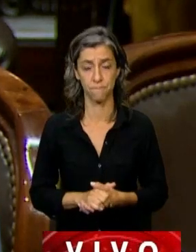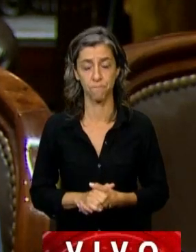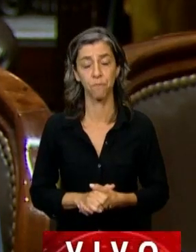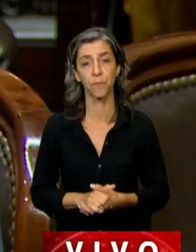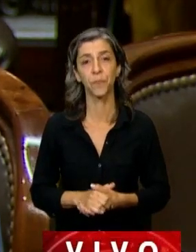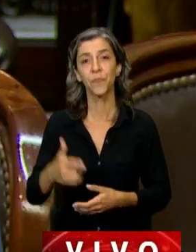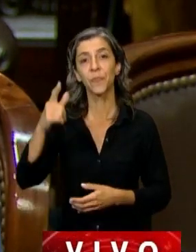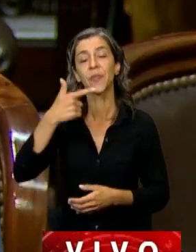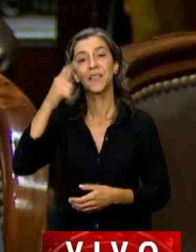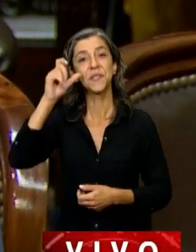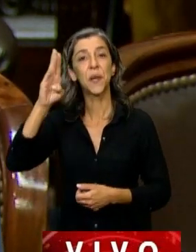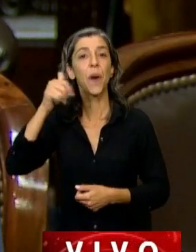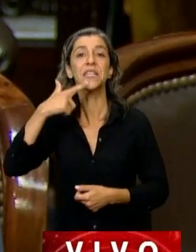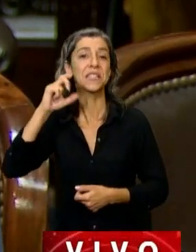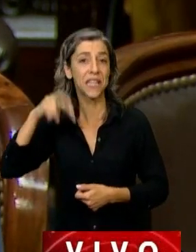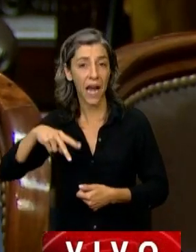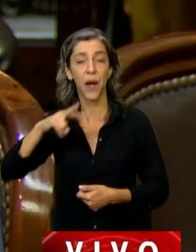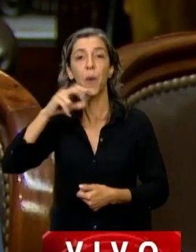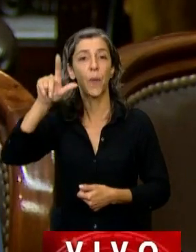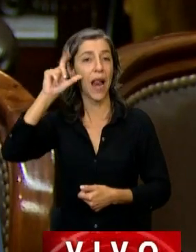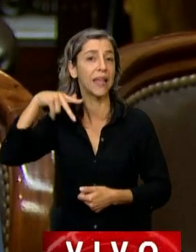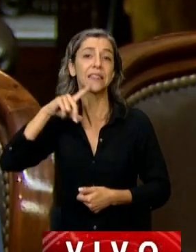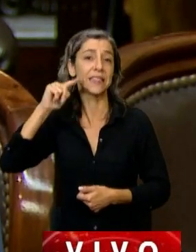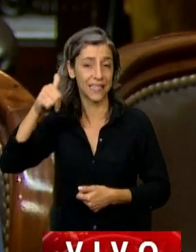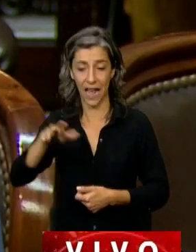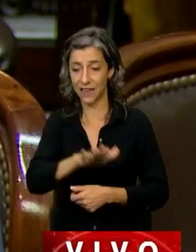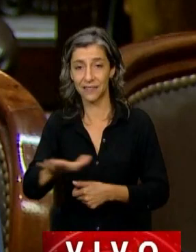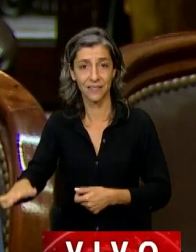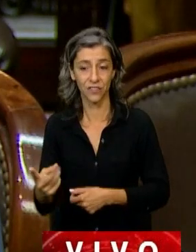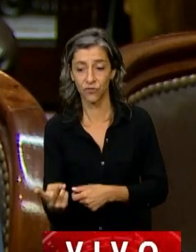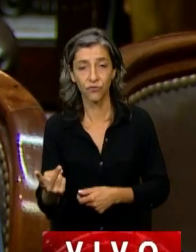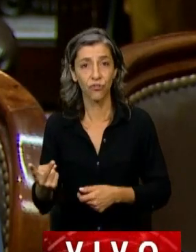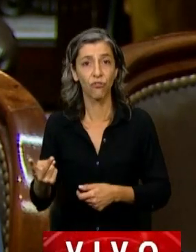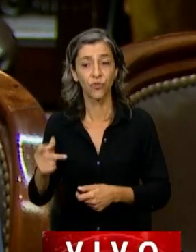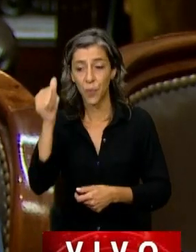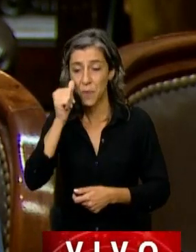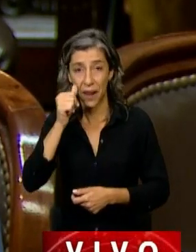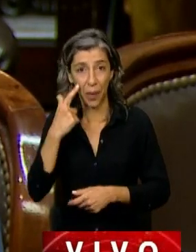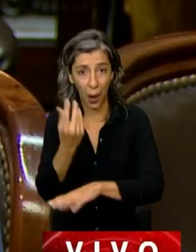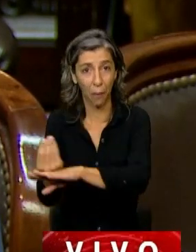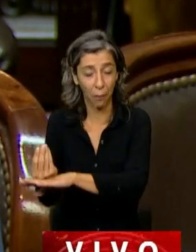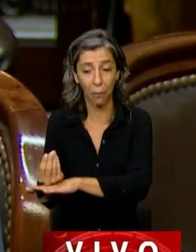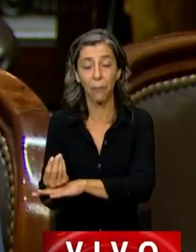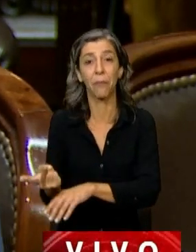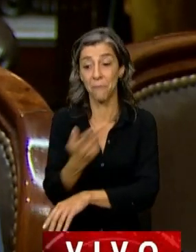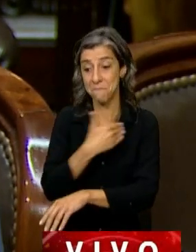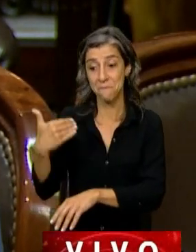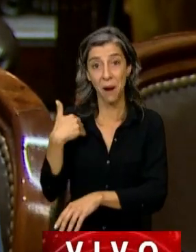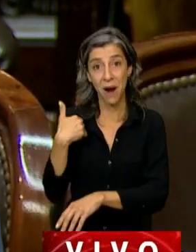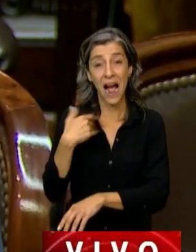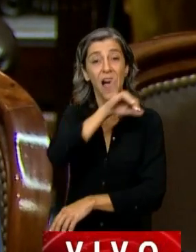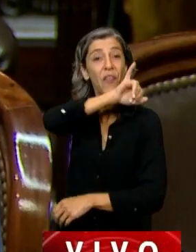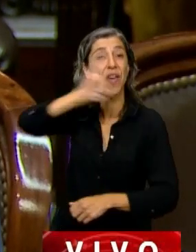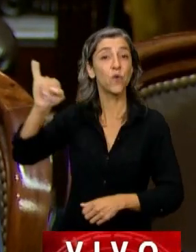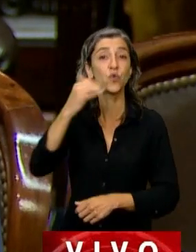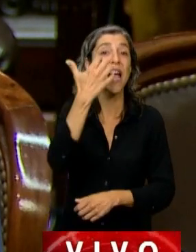Sebastián y Valentina, de Mar del Plata, denunció 6 veces a su